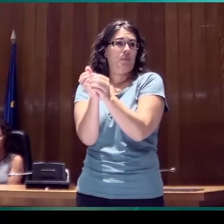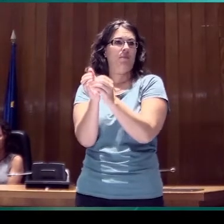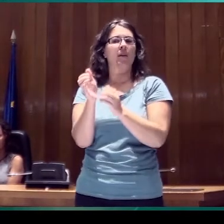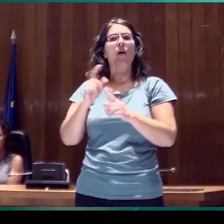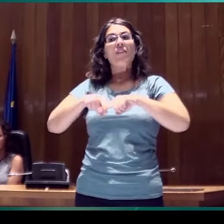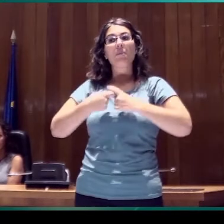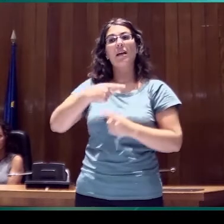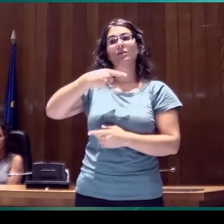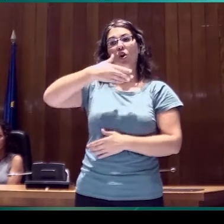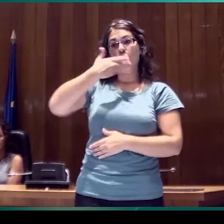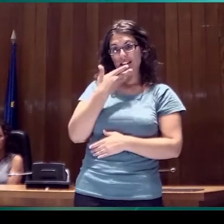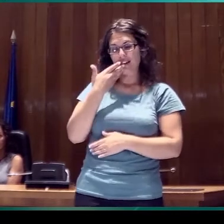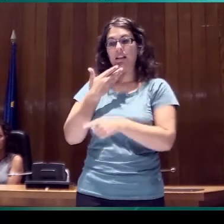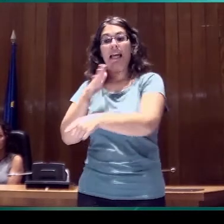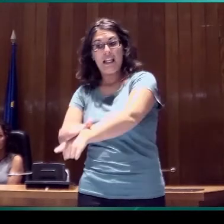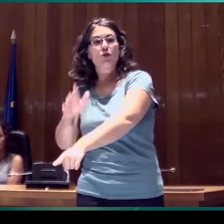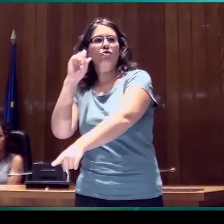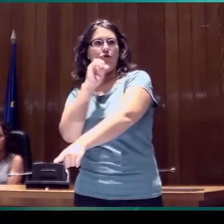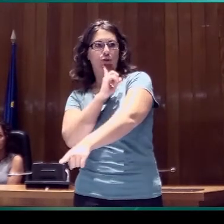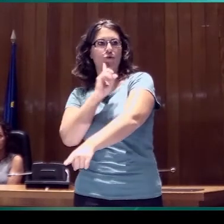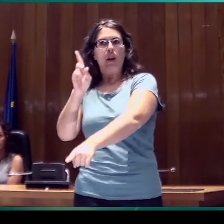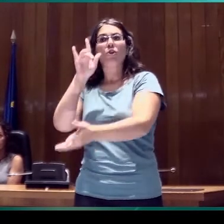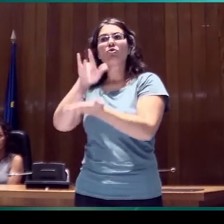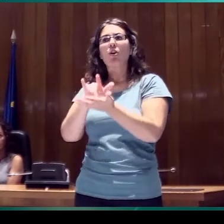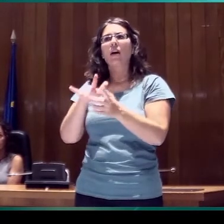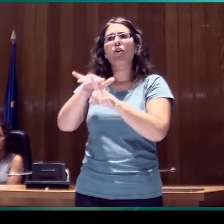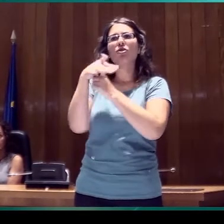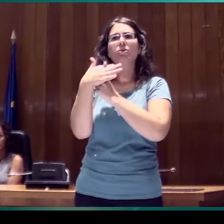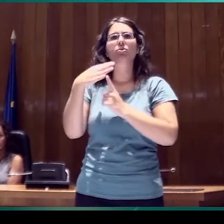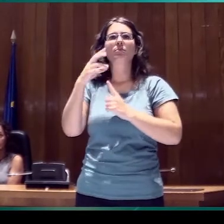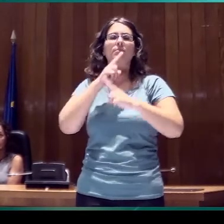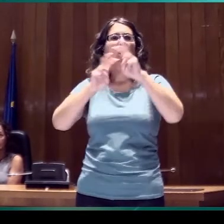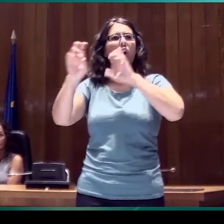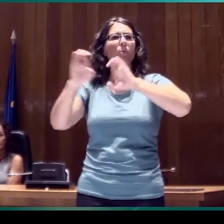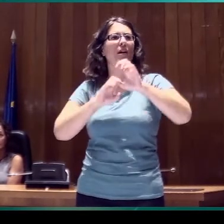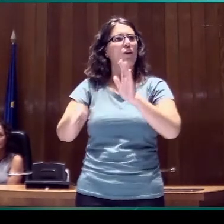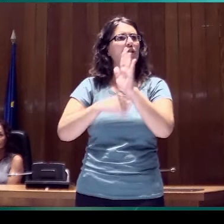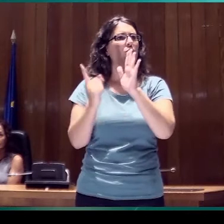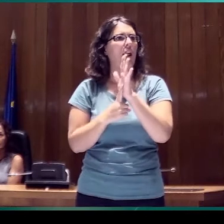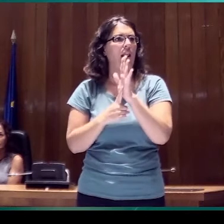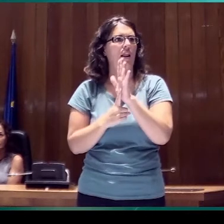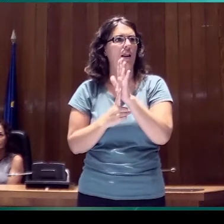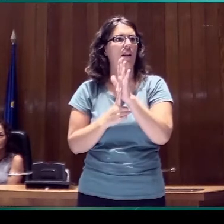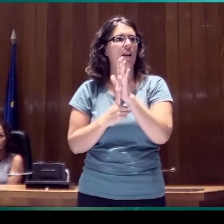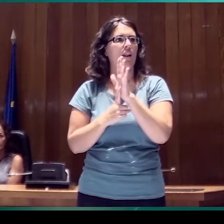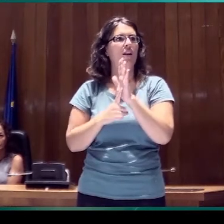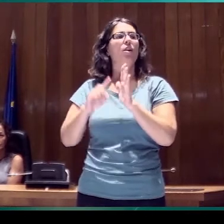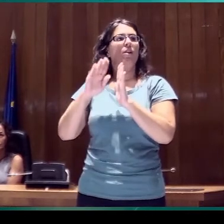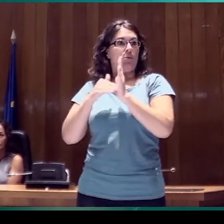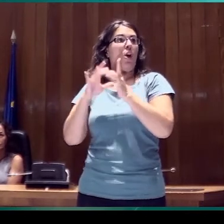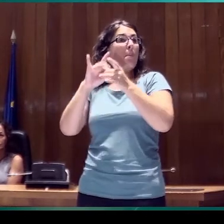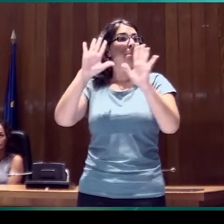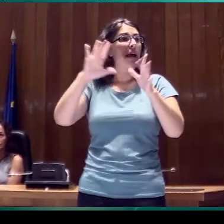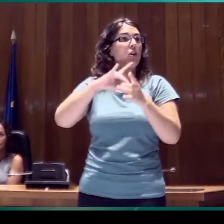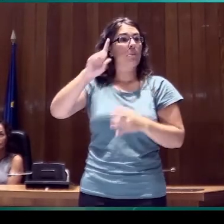familias oyentes, niños sordos, que estaban siendo educados en contextos de comunicación total, pero que eran buenos signantes que utilizaban la